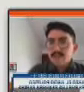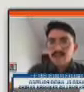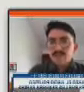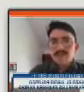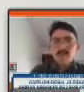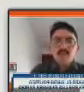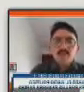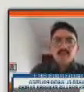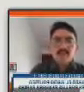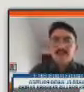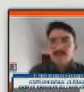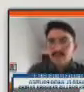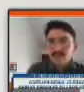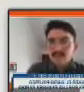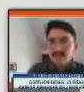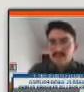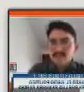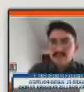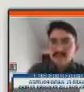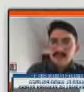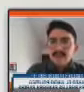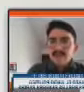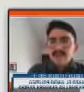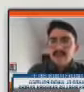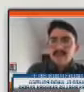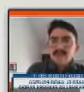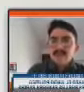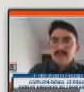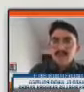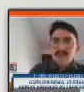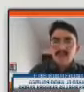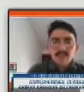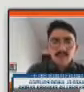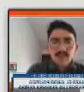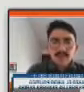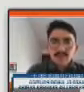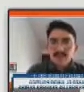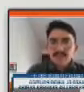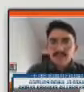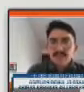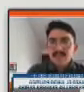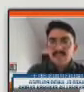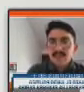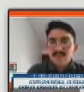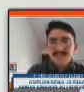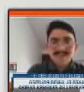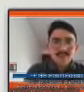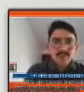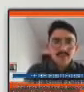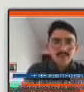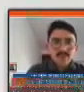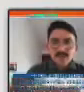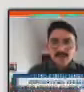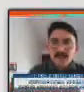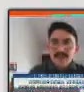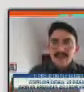de esta denuncia dan cuenta de la gravedad de los antecedentes. Claro. Efectivamente, Sebastián Piñera lo que ha hecho desde la presidencia es seguir haciendo negocios